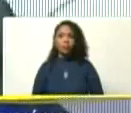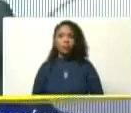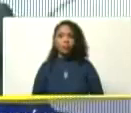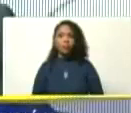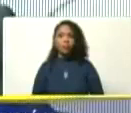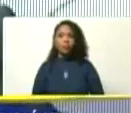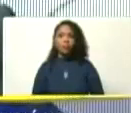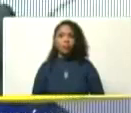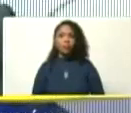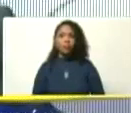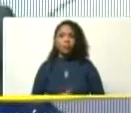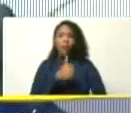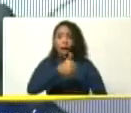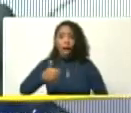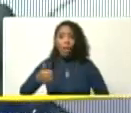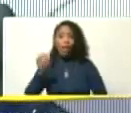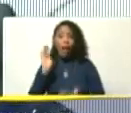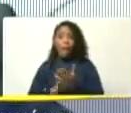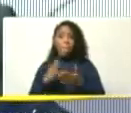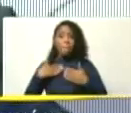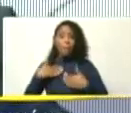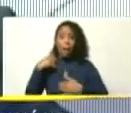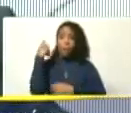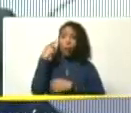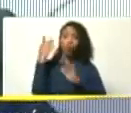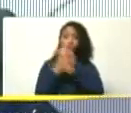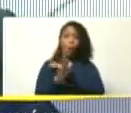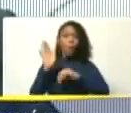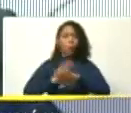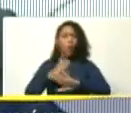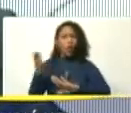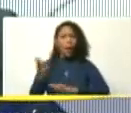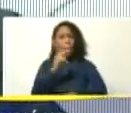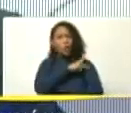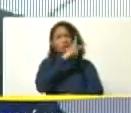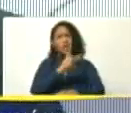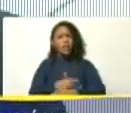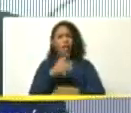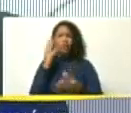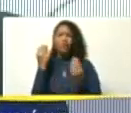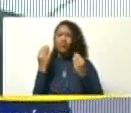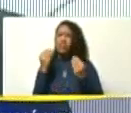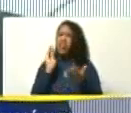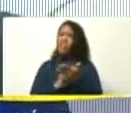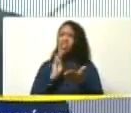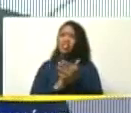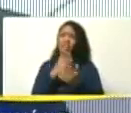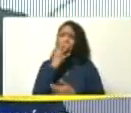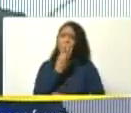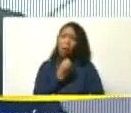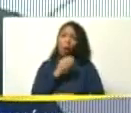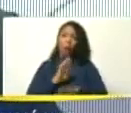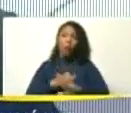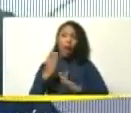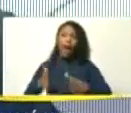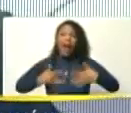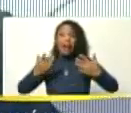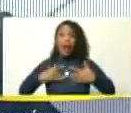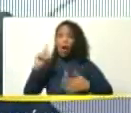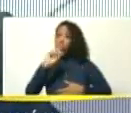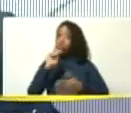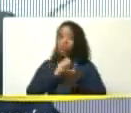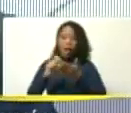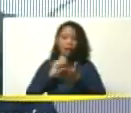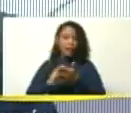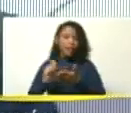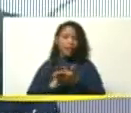Cada vez que me preguntan sobre eso, ¿por qué su poesía es tan triste, ¿no? Muchas veces, Le digo, porque la alegría no se escribe, con la